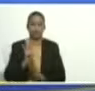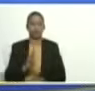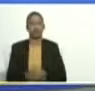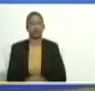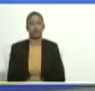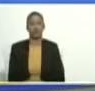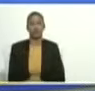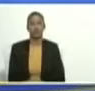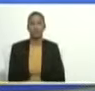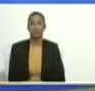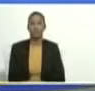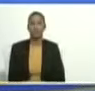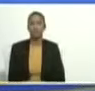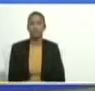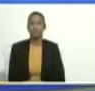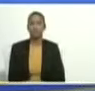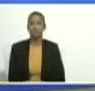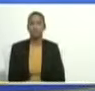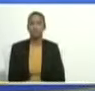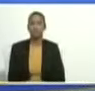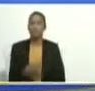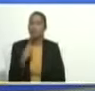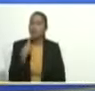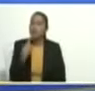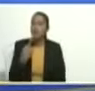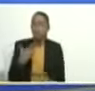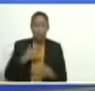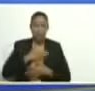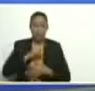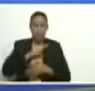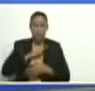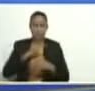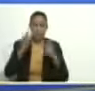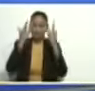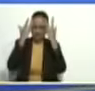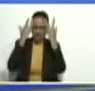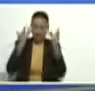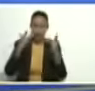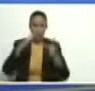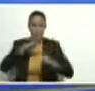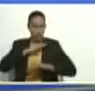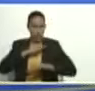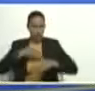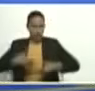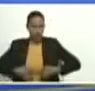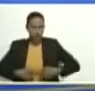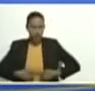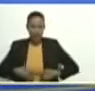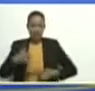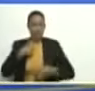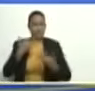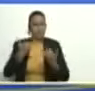dando expresiones de su fortaleza, su inteligencia, su planificación, su capacidad.